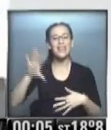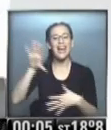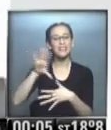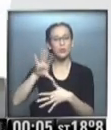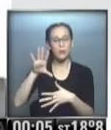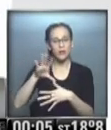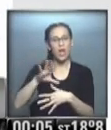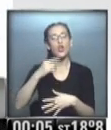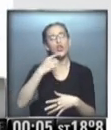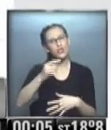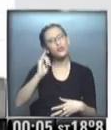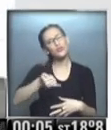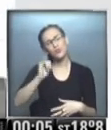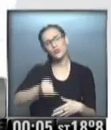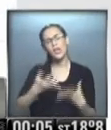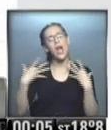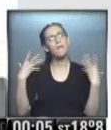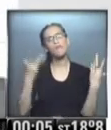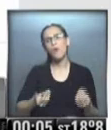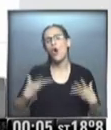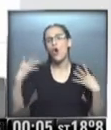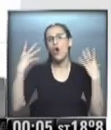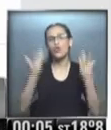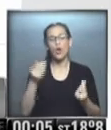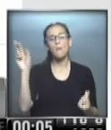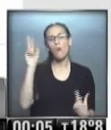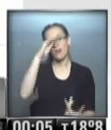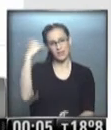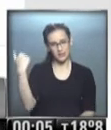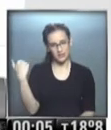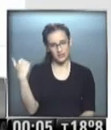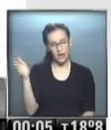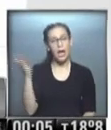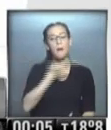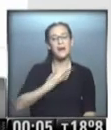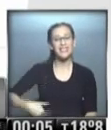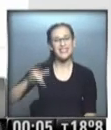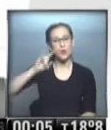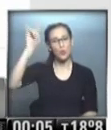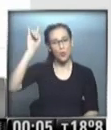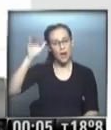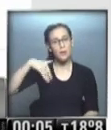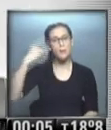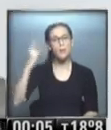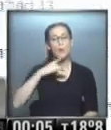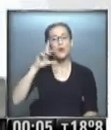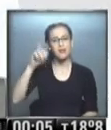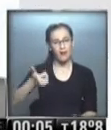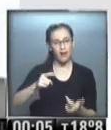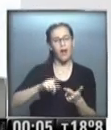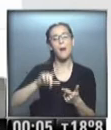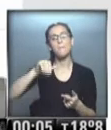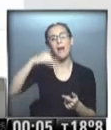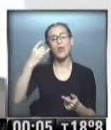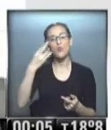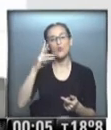su solidaridad y enviaron mensajes de apoyo a la mandataria argentina. Los presidentes de Uruguay, José Pepe Mujica, de Venezuela, Nicolás Maduro,